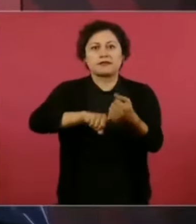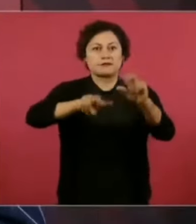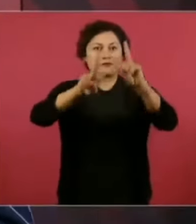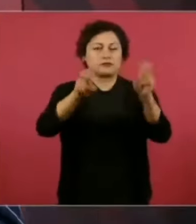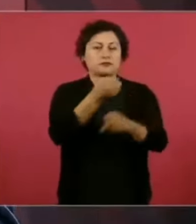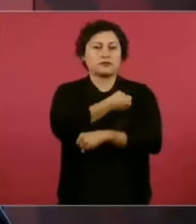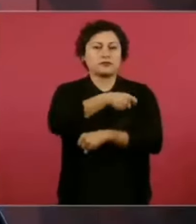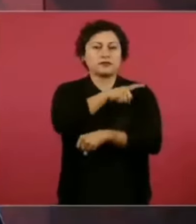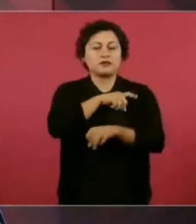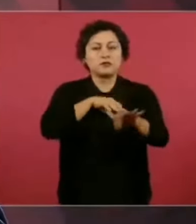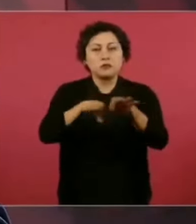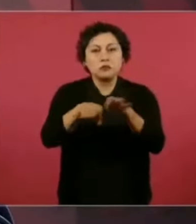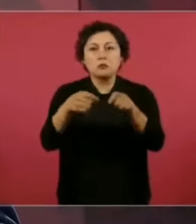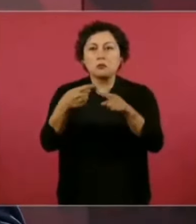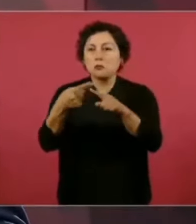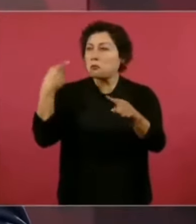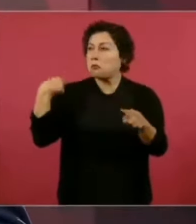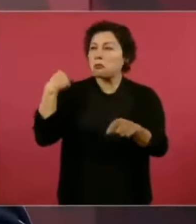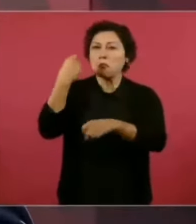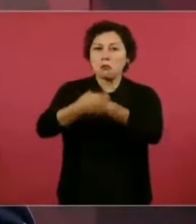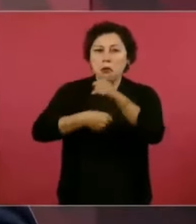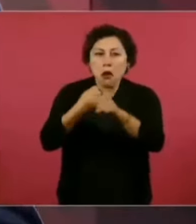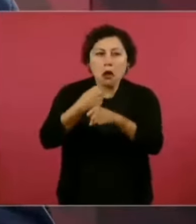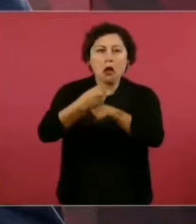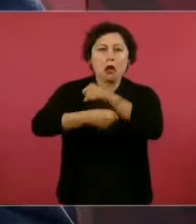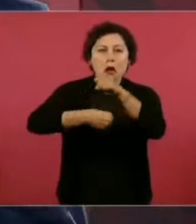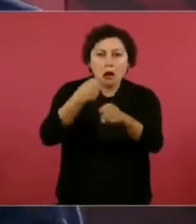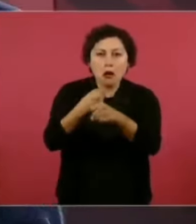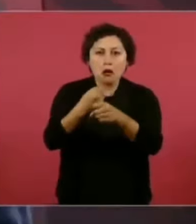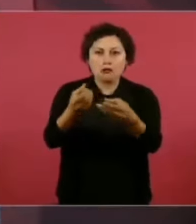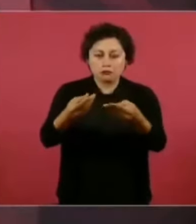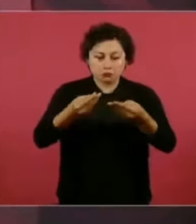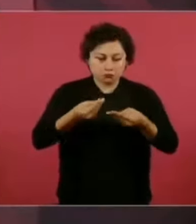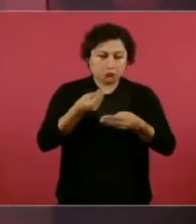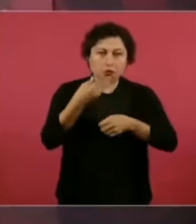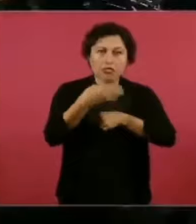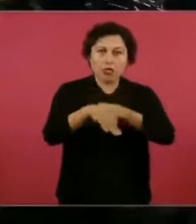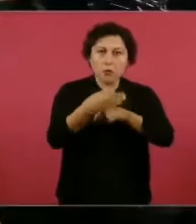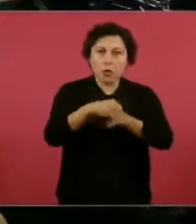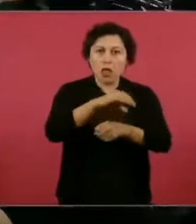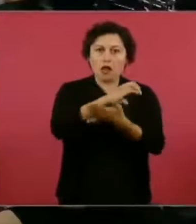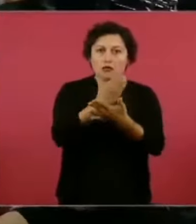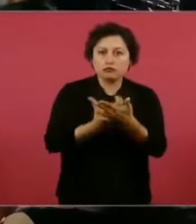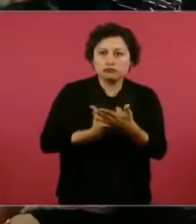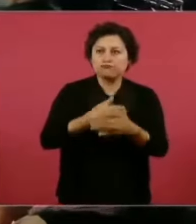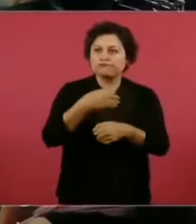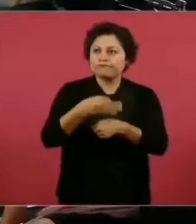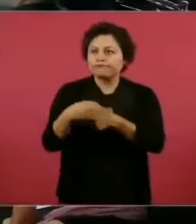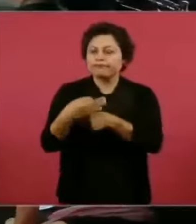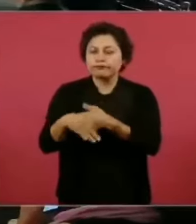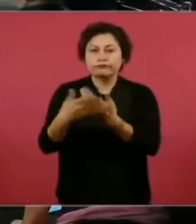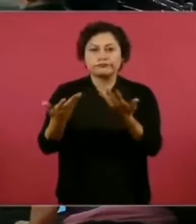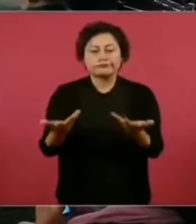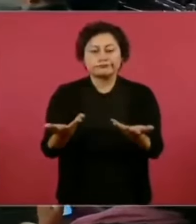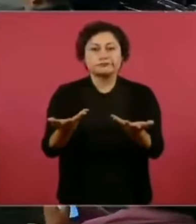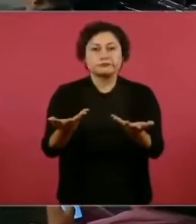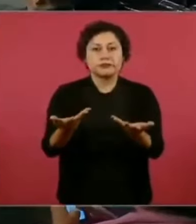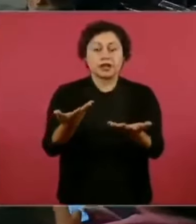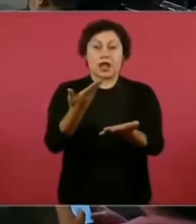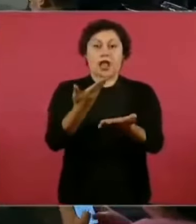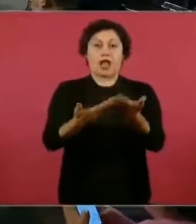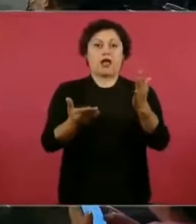y llevaban años. Y ahora, en términos generales, en todo lo que es el sector